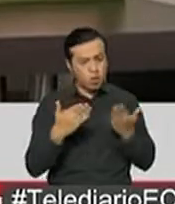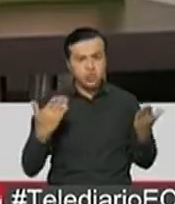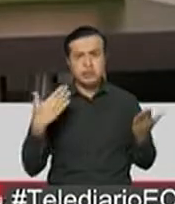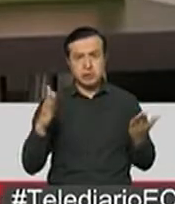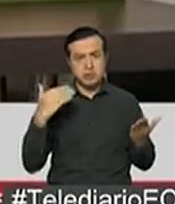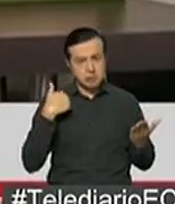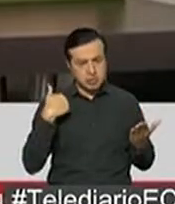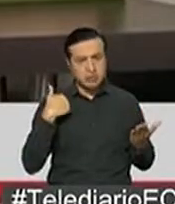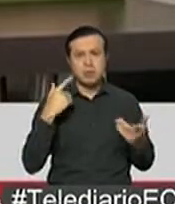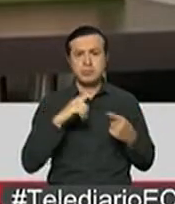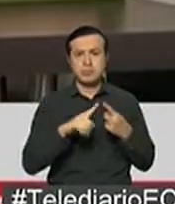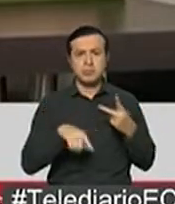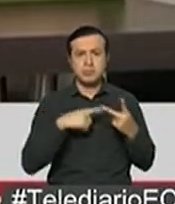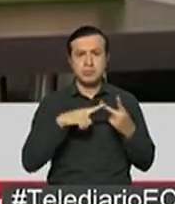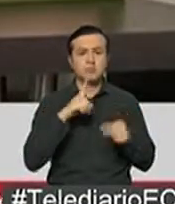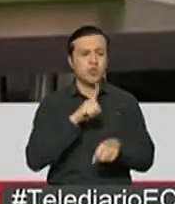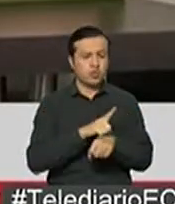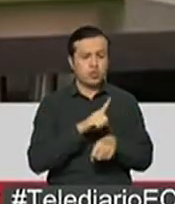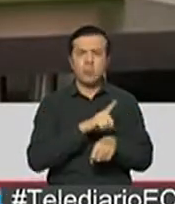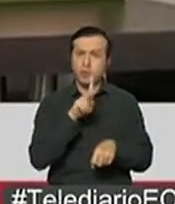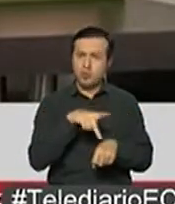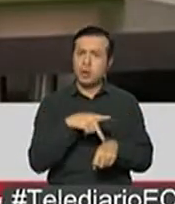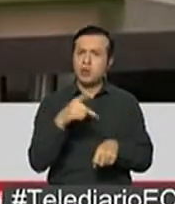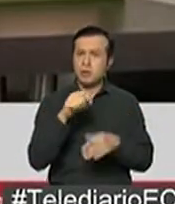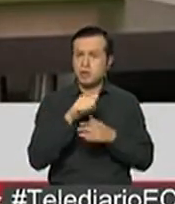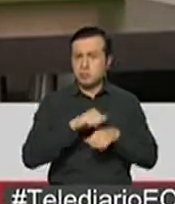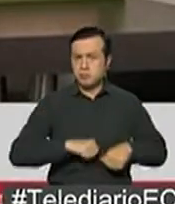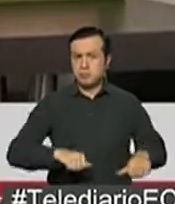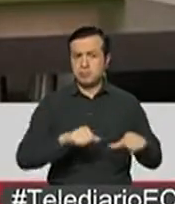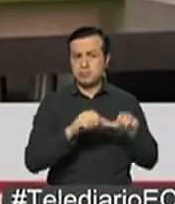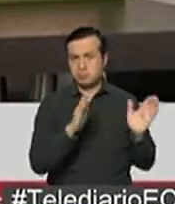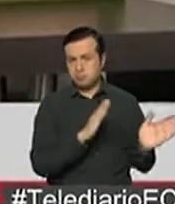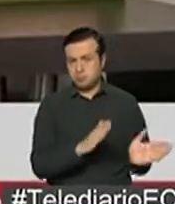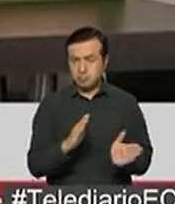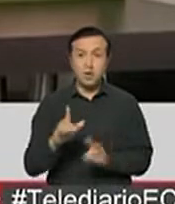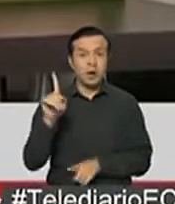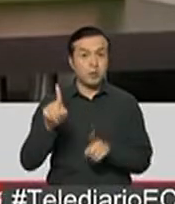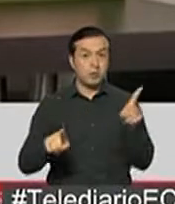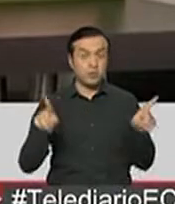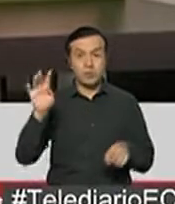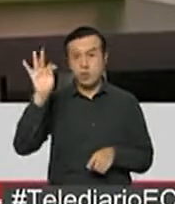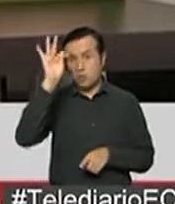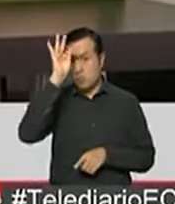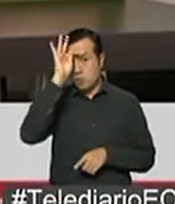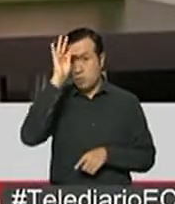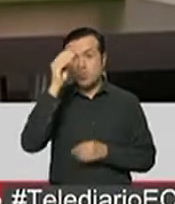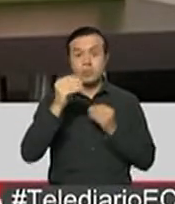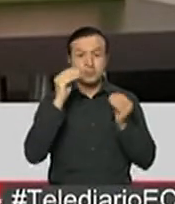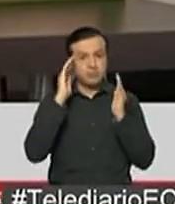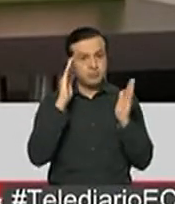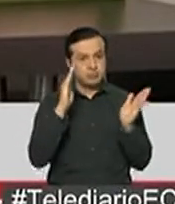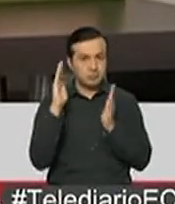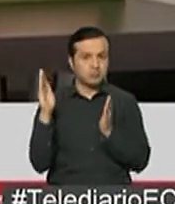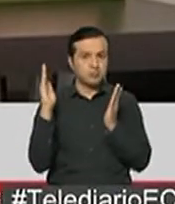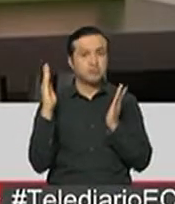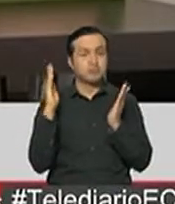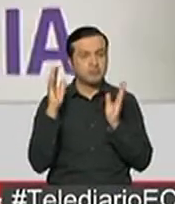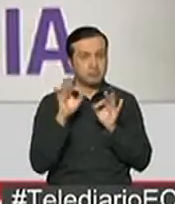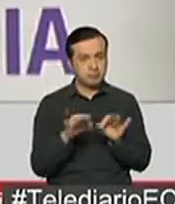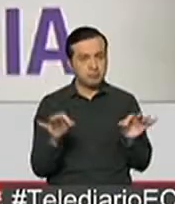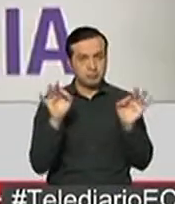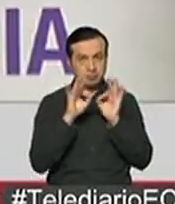contamos con los especialistas y contamos con las áreas por eso son ciertos hospitales que van a estar atendiendo la contingencia